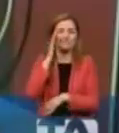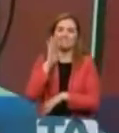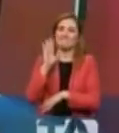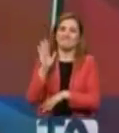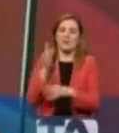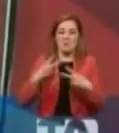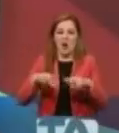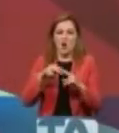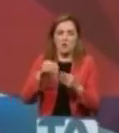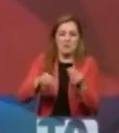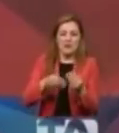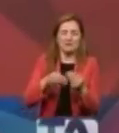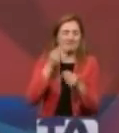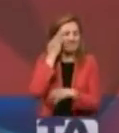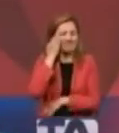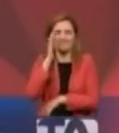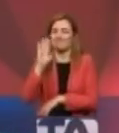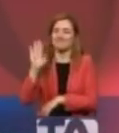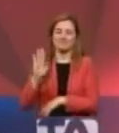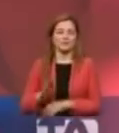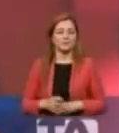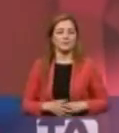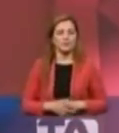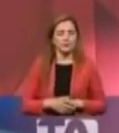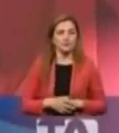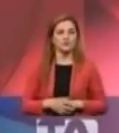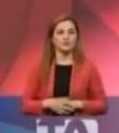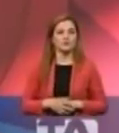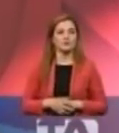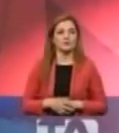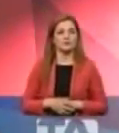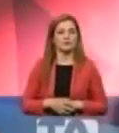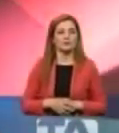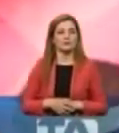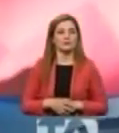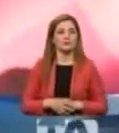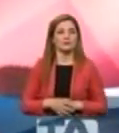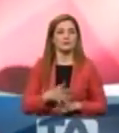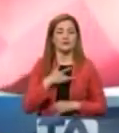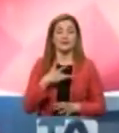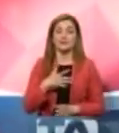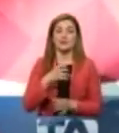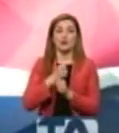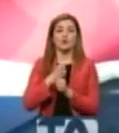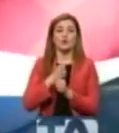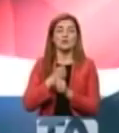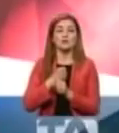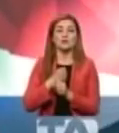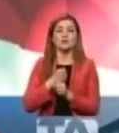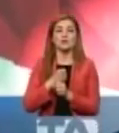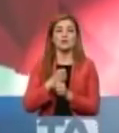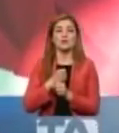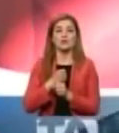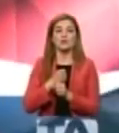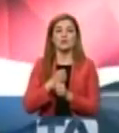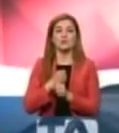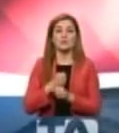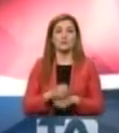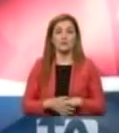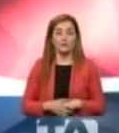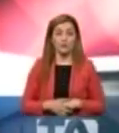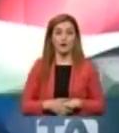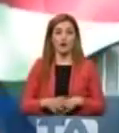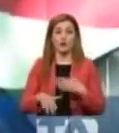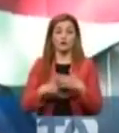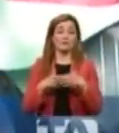costo que llevará, pero tengamos la absoluta seguridad, y la ciudadanía puede tener la absoluta seguridad, que van